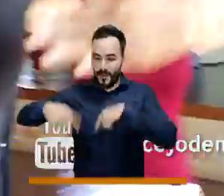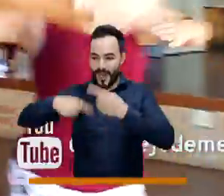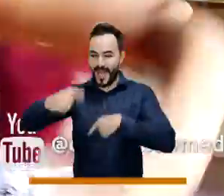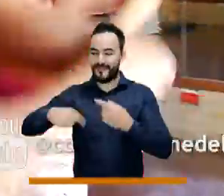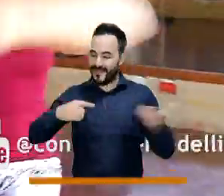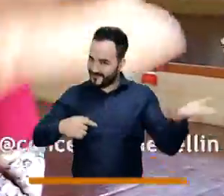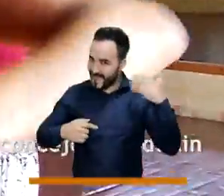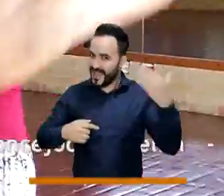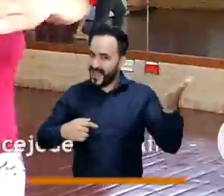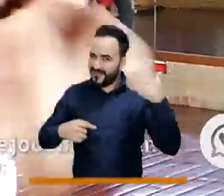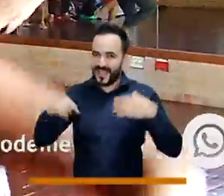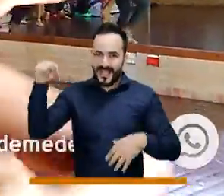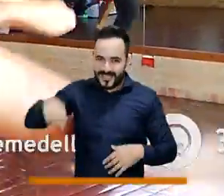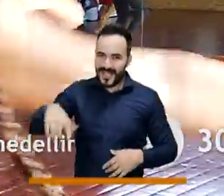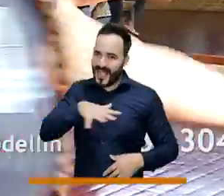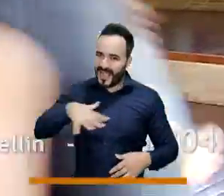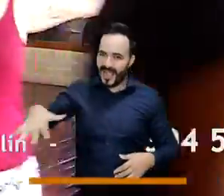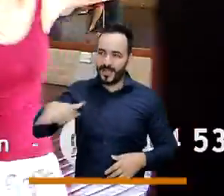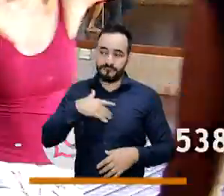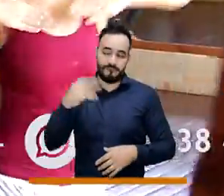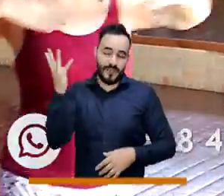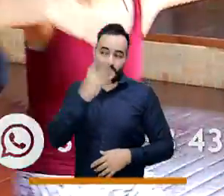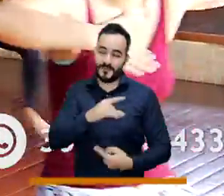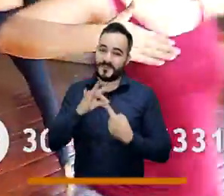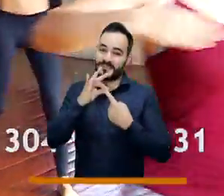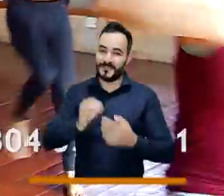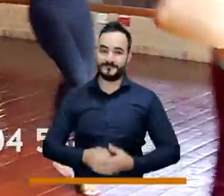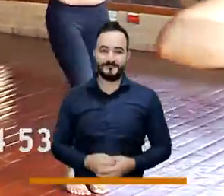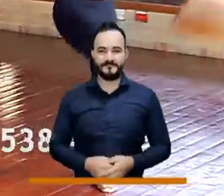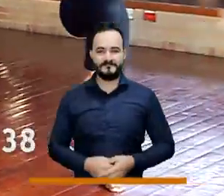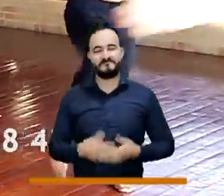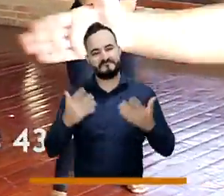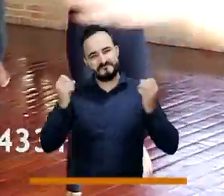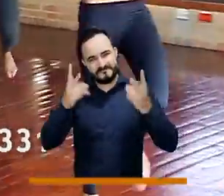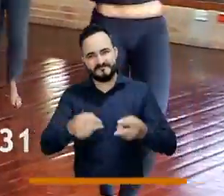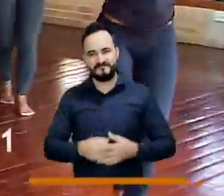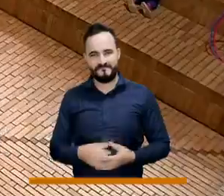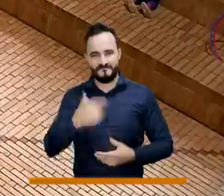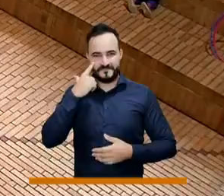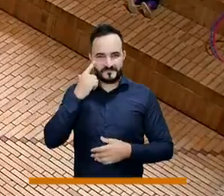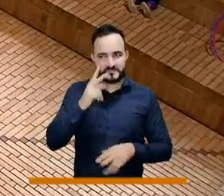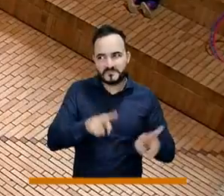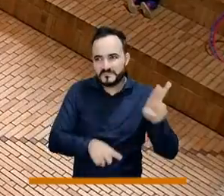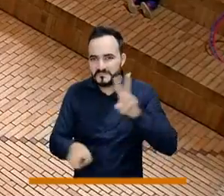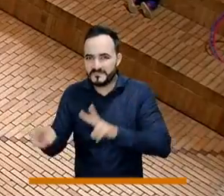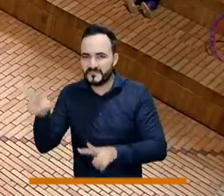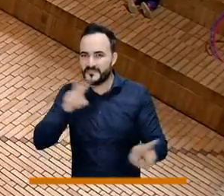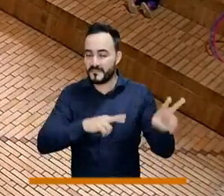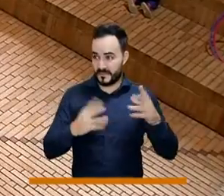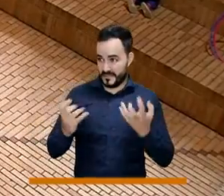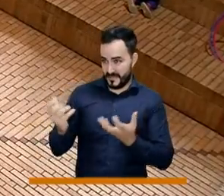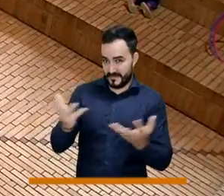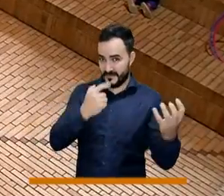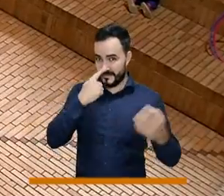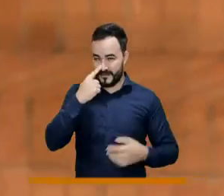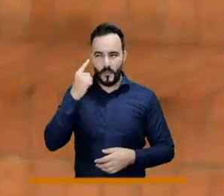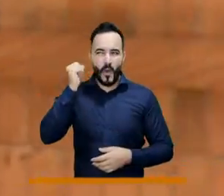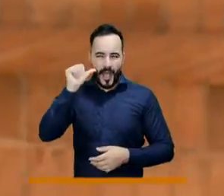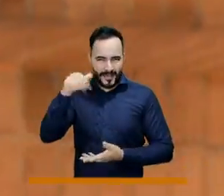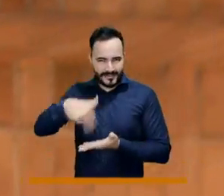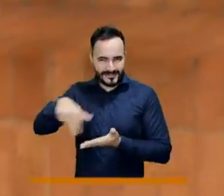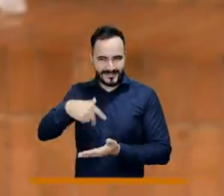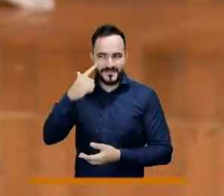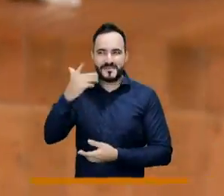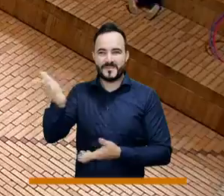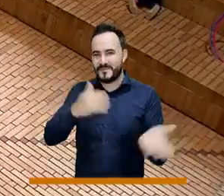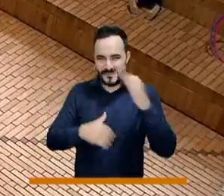Moravia, yo les dije que había que venir a Moravia y que había que conocer todos estos procesos tan valiosos. Pues bueno, los invito entonces a que nos quedemos viendo un ratico aquí el ensayo, ¿les parece? Estas mujeres